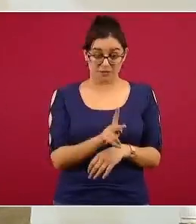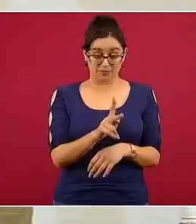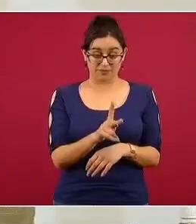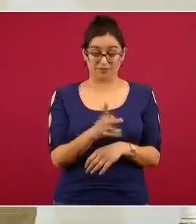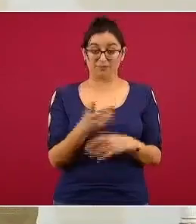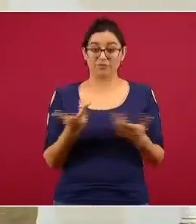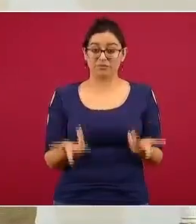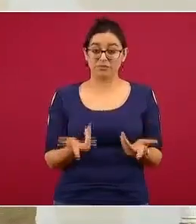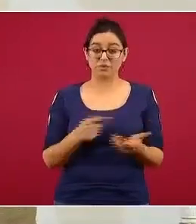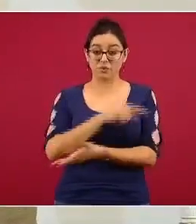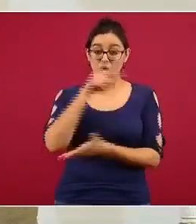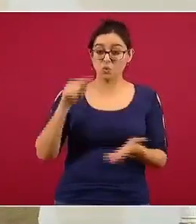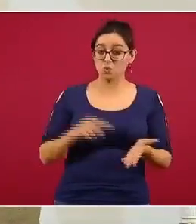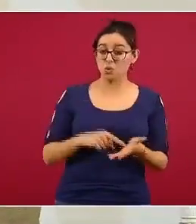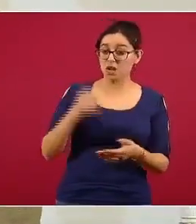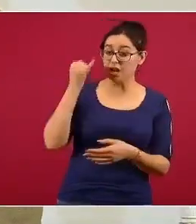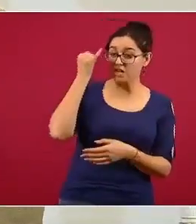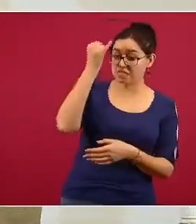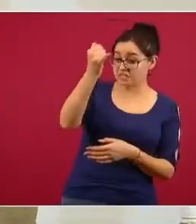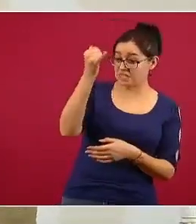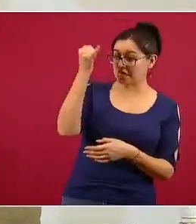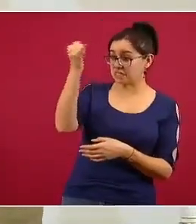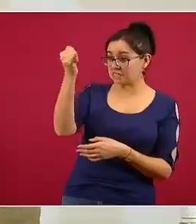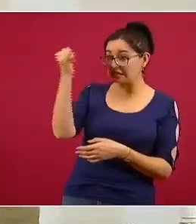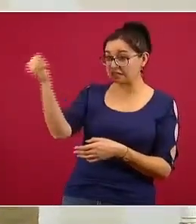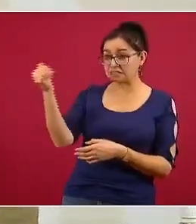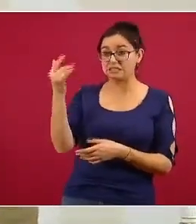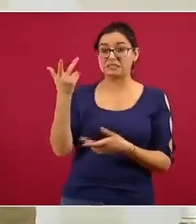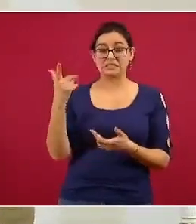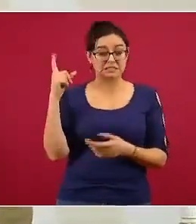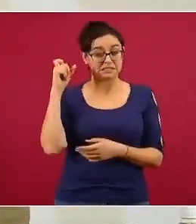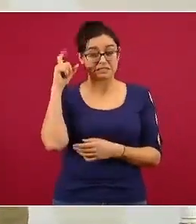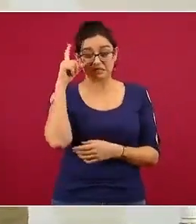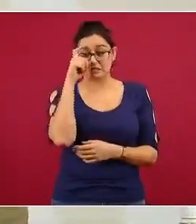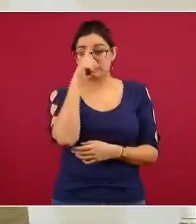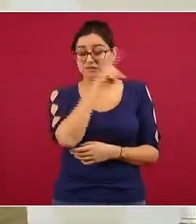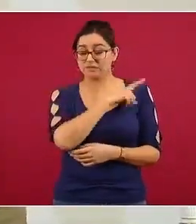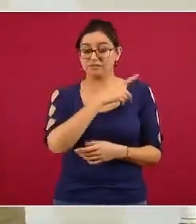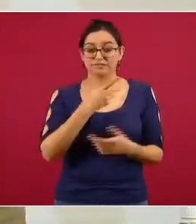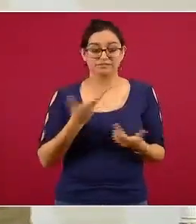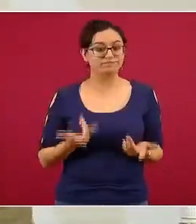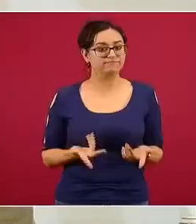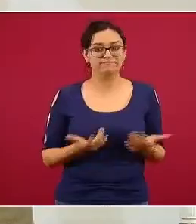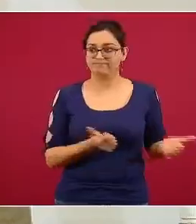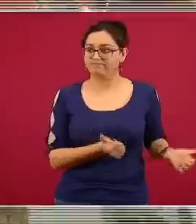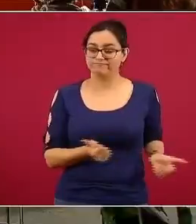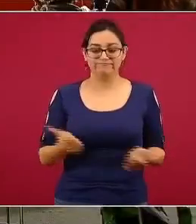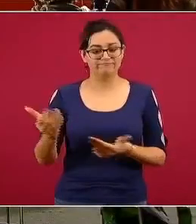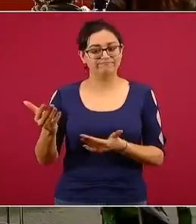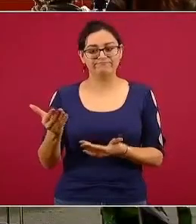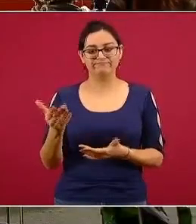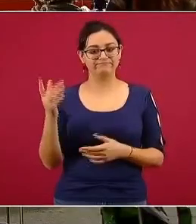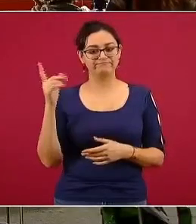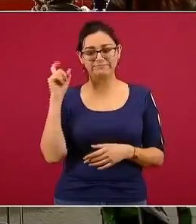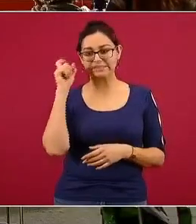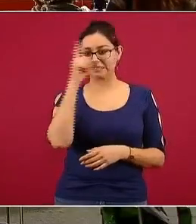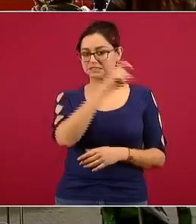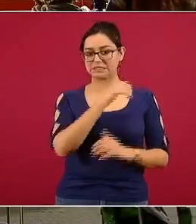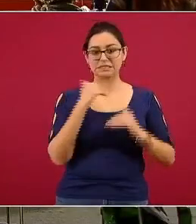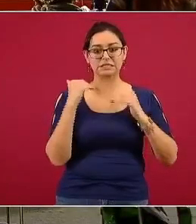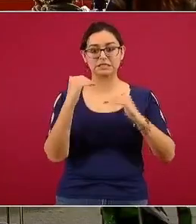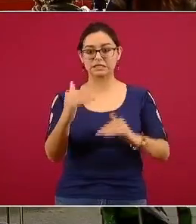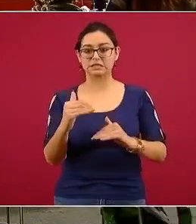para lugares remotos, para lugares de mayor dificultad operativa, pues tal vez esto sí sea un limitante. Entonces, no es que para